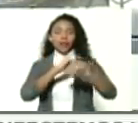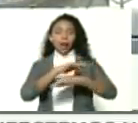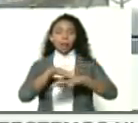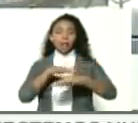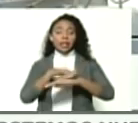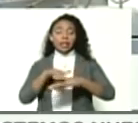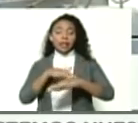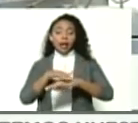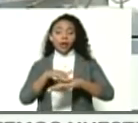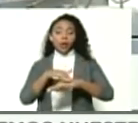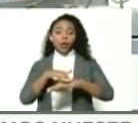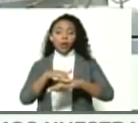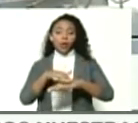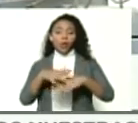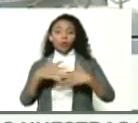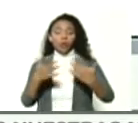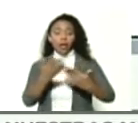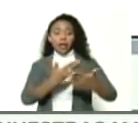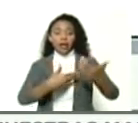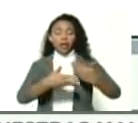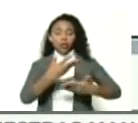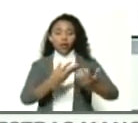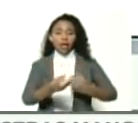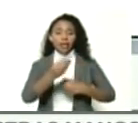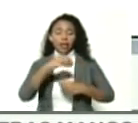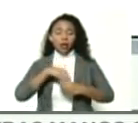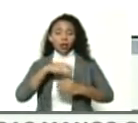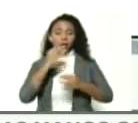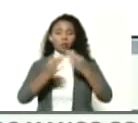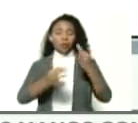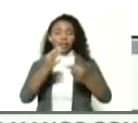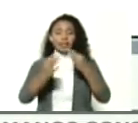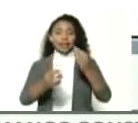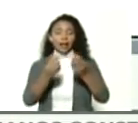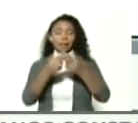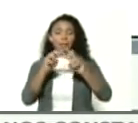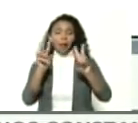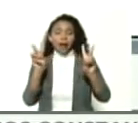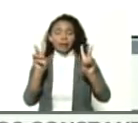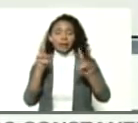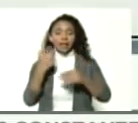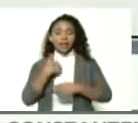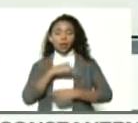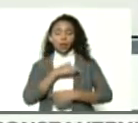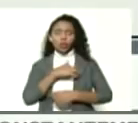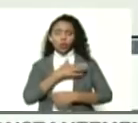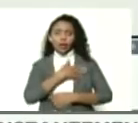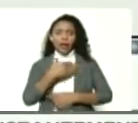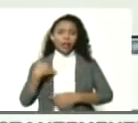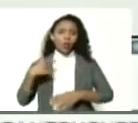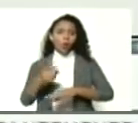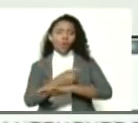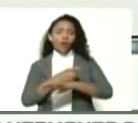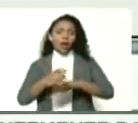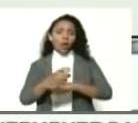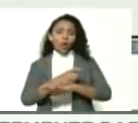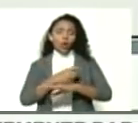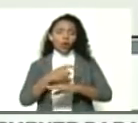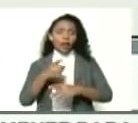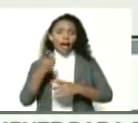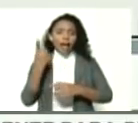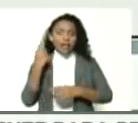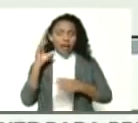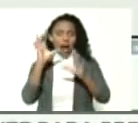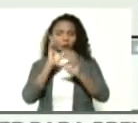Ministerio de Relaciones Interiores, Justicia y Paz, y de nuestro querido gobernador, que anoche